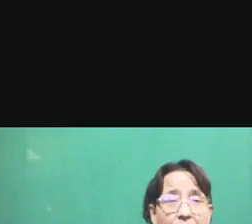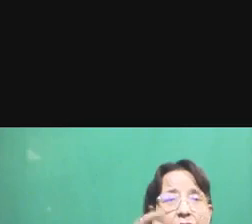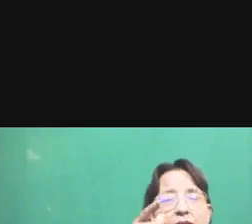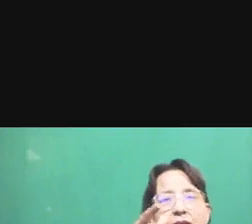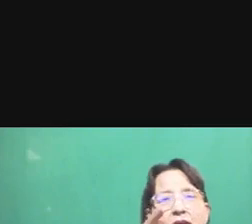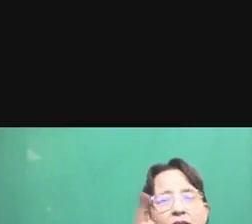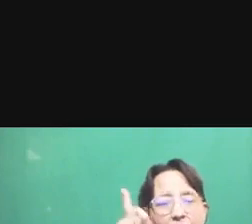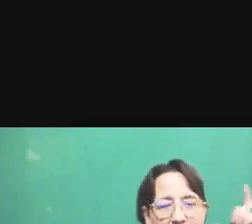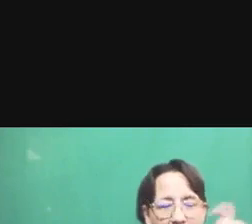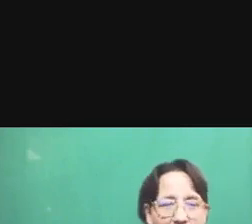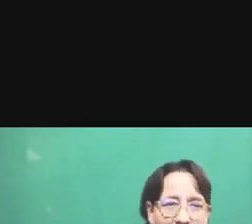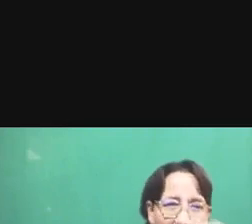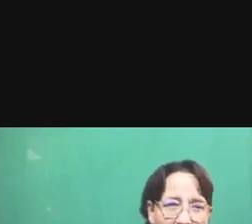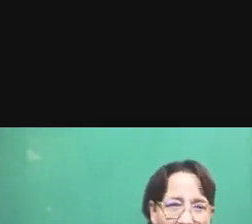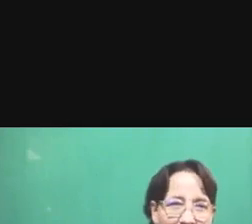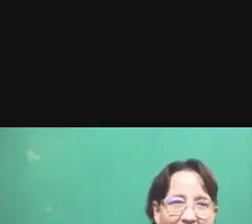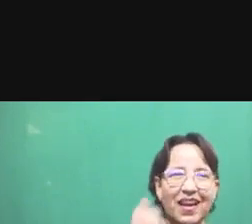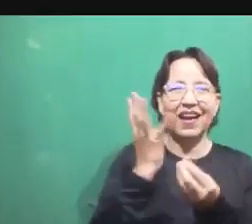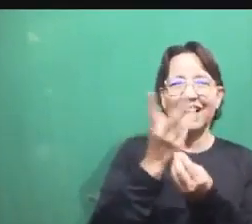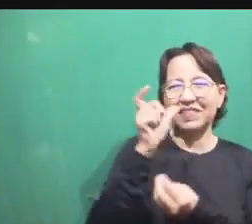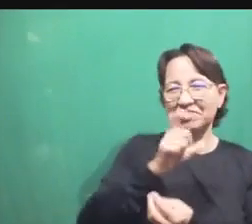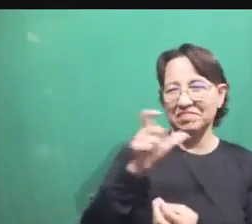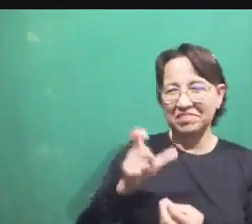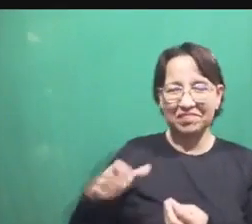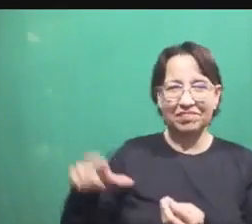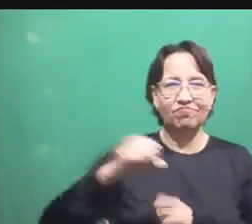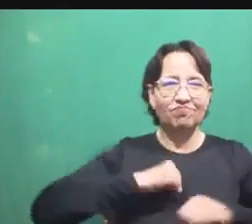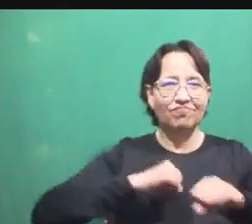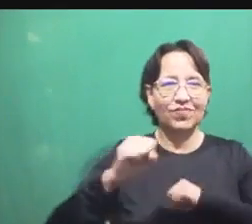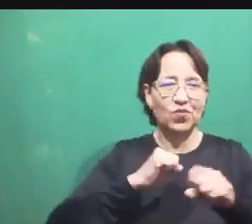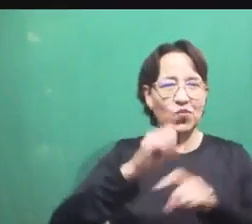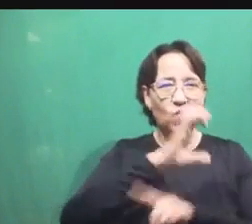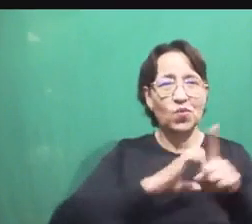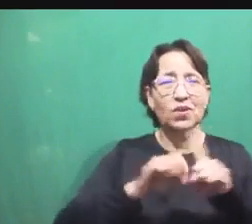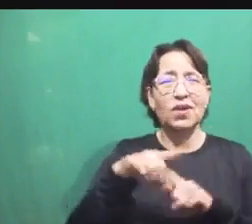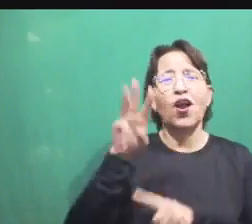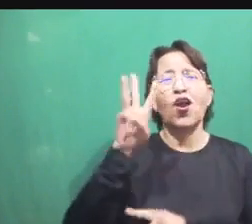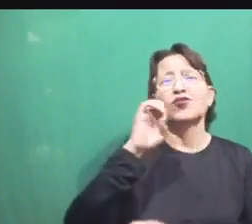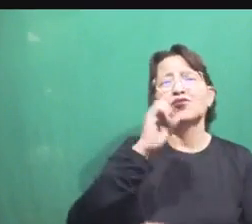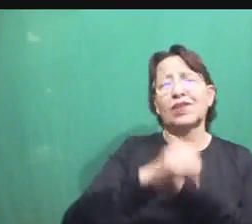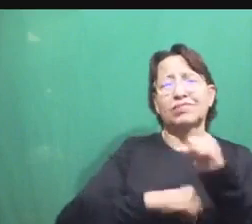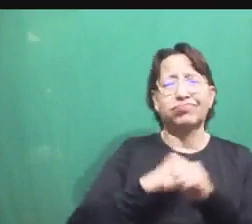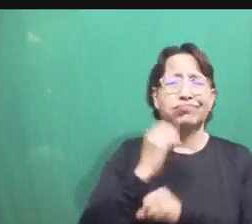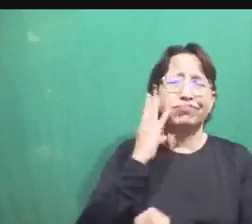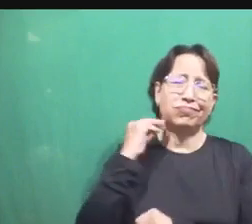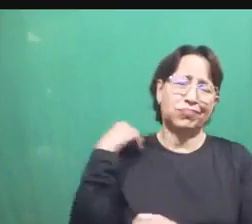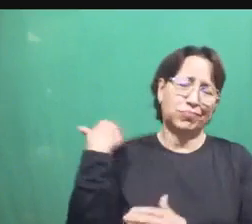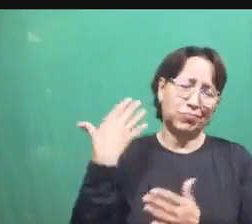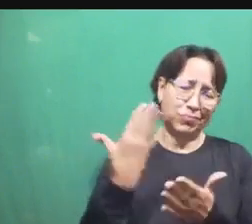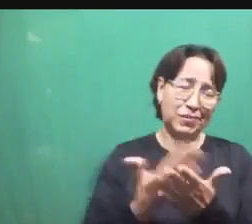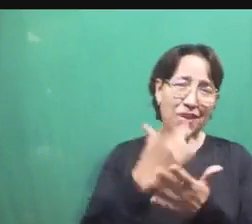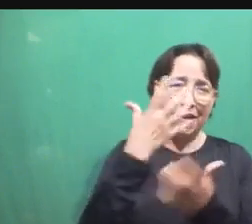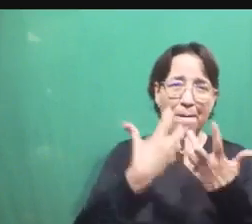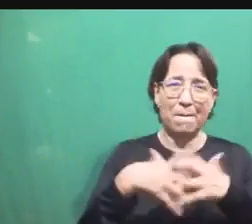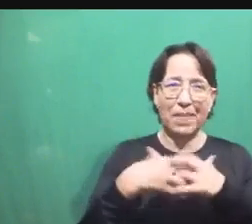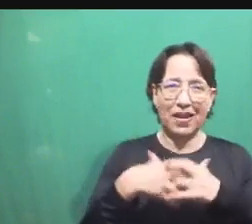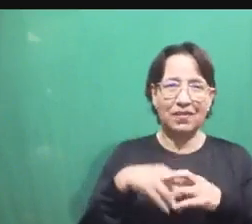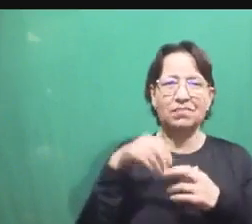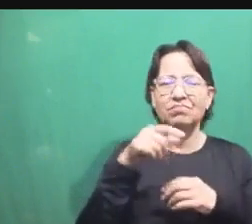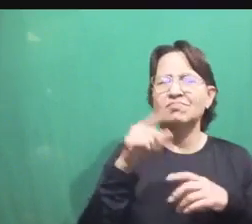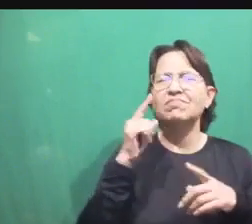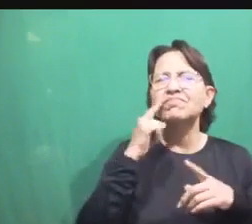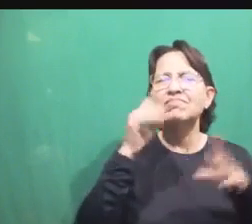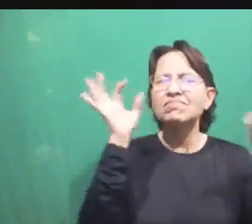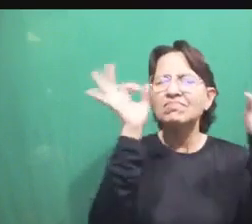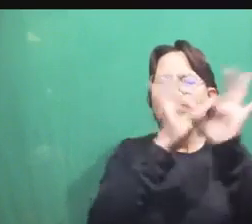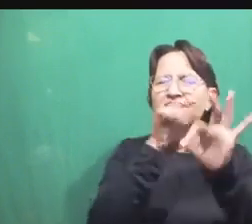guías y artistas y gestores culturales. Con más de 8 años de experiencia como empresa, ellos se enfocan en un modelo